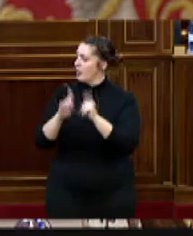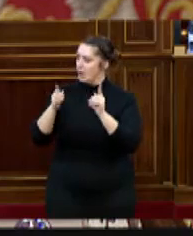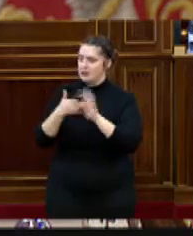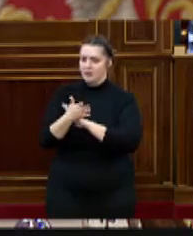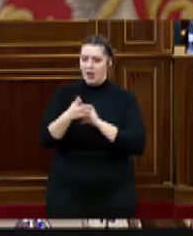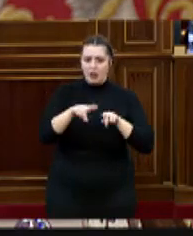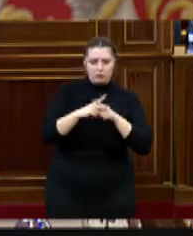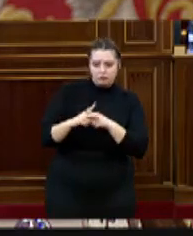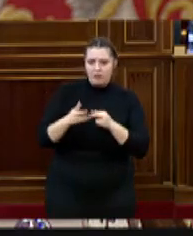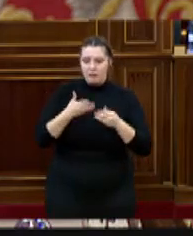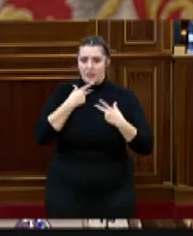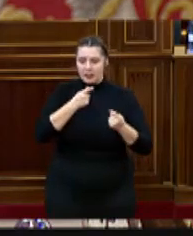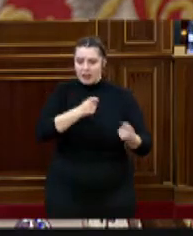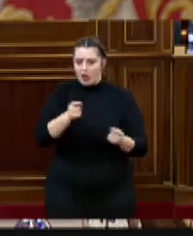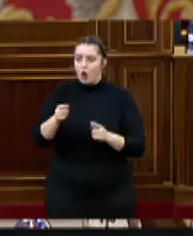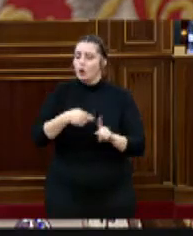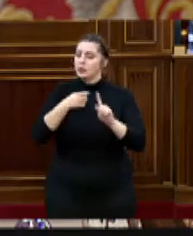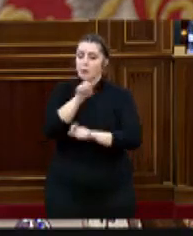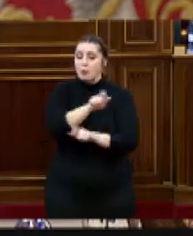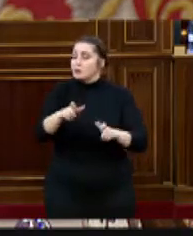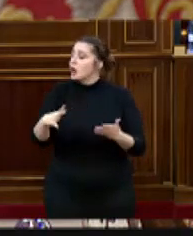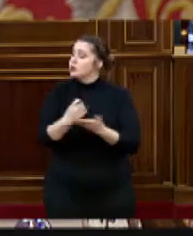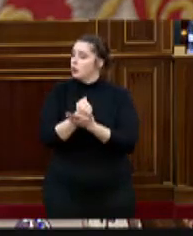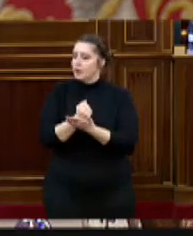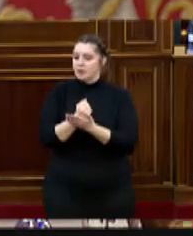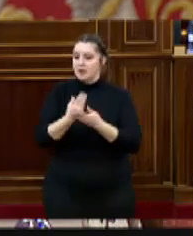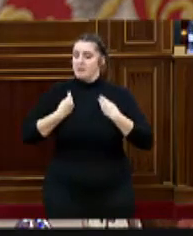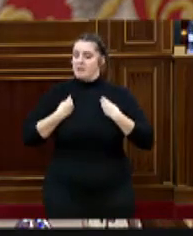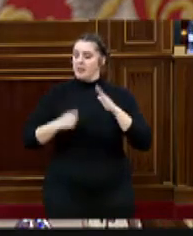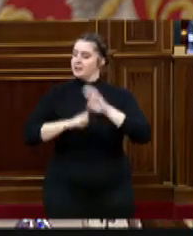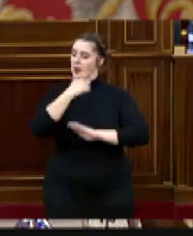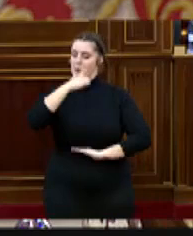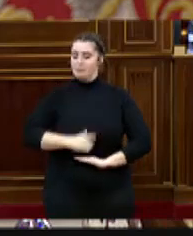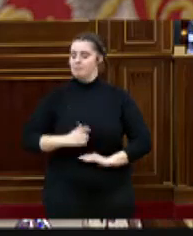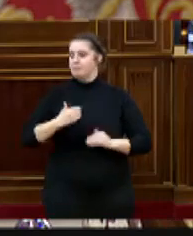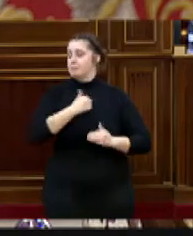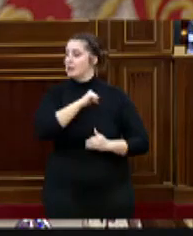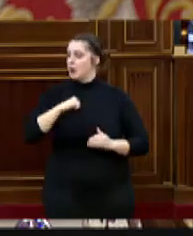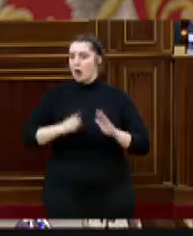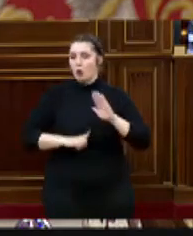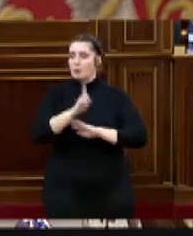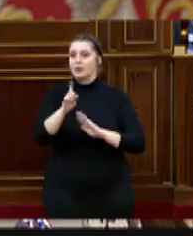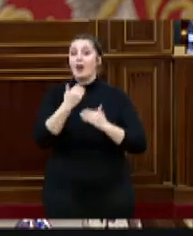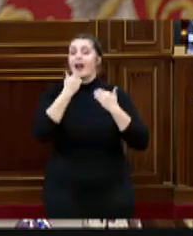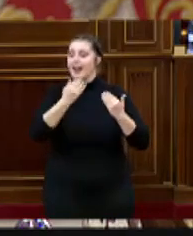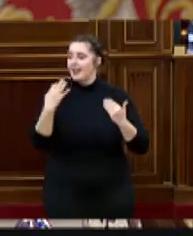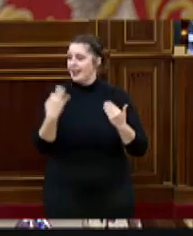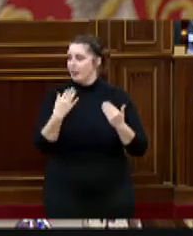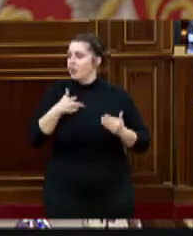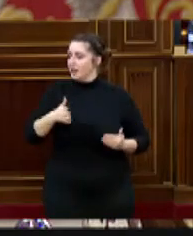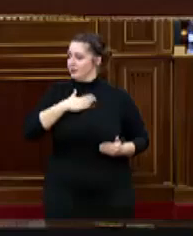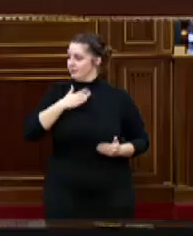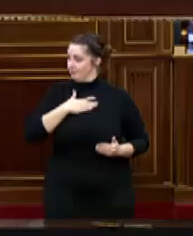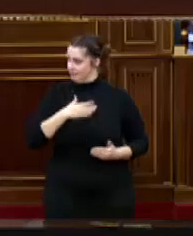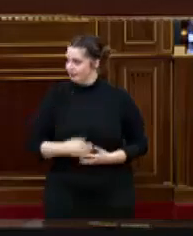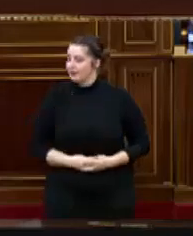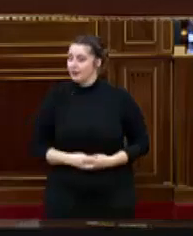instrumentos para que cada cual pueda alcanzar la plenitud de su desarrollo personal mediante el ejercicio de sus derechos